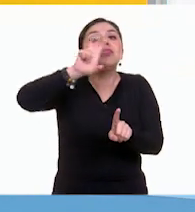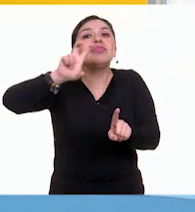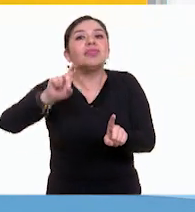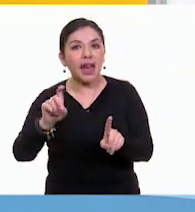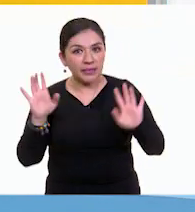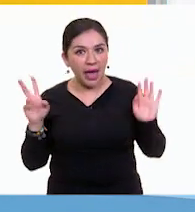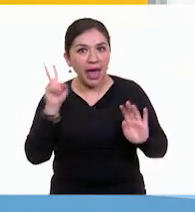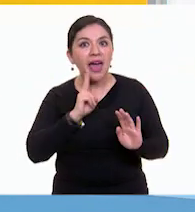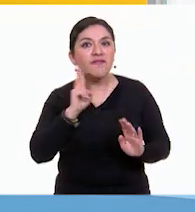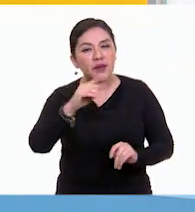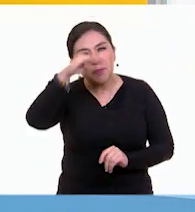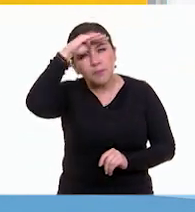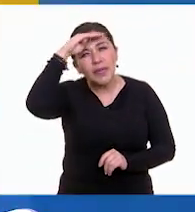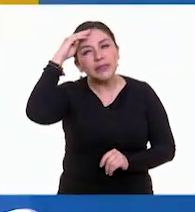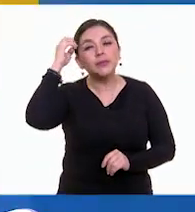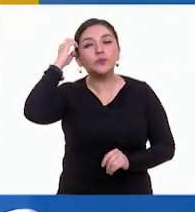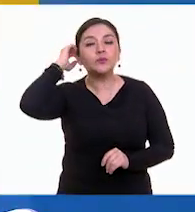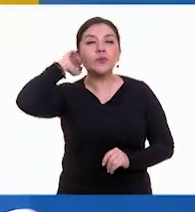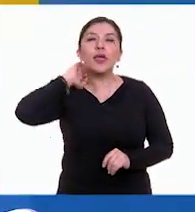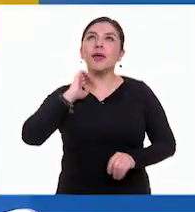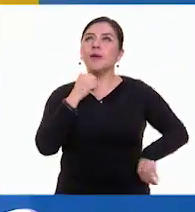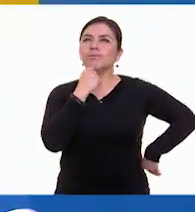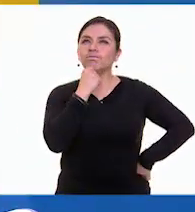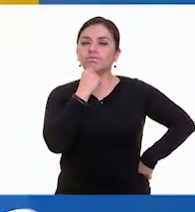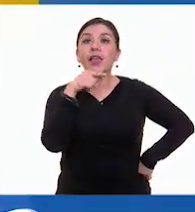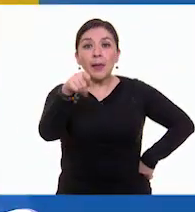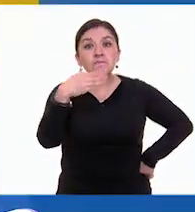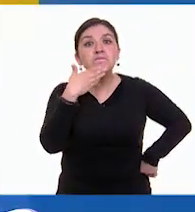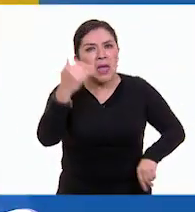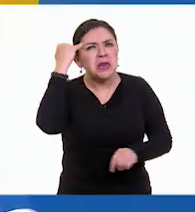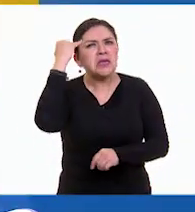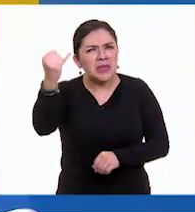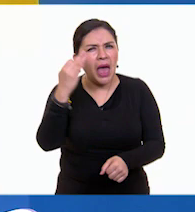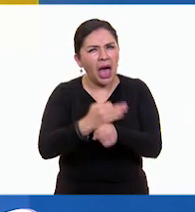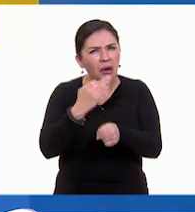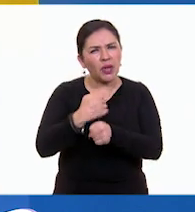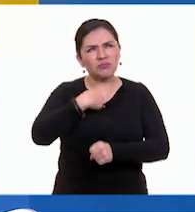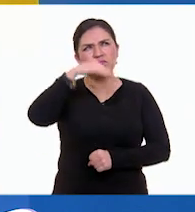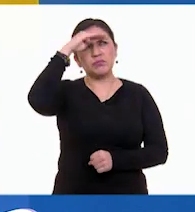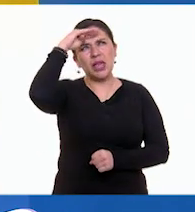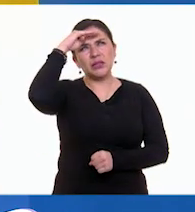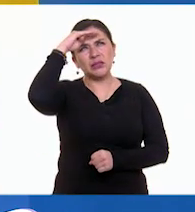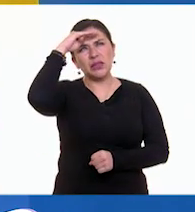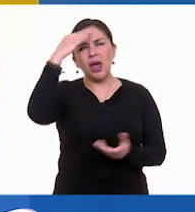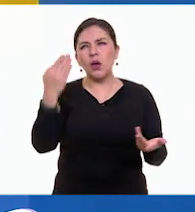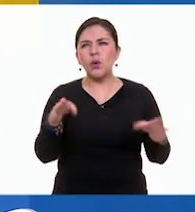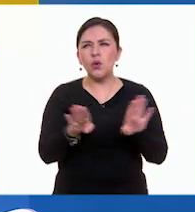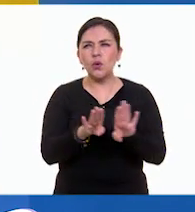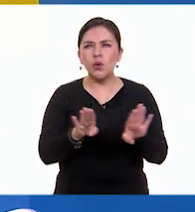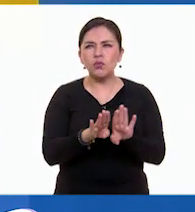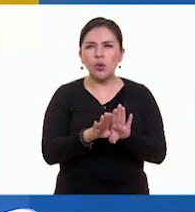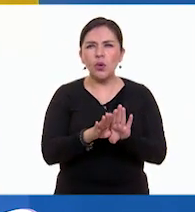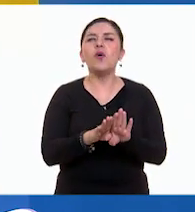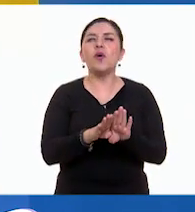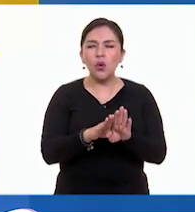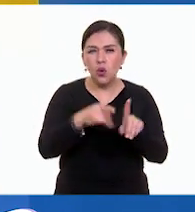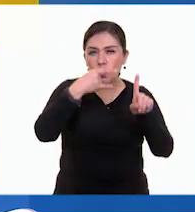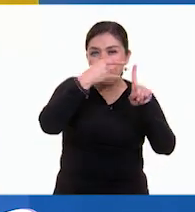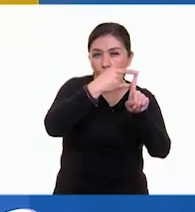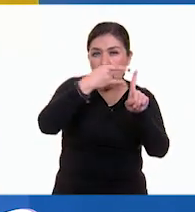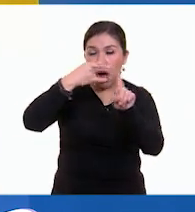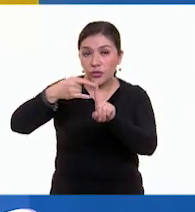30 centímetros por lado? Esa es una muy buena idea, maestra. A ver, pensando. Con losetas